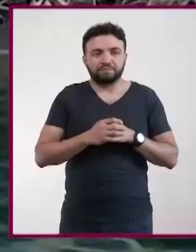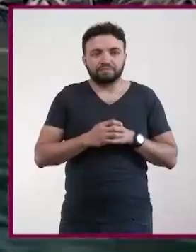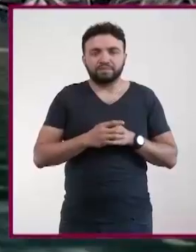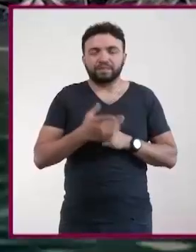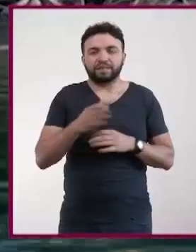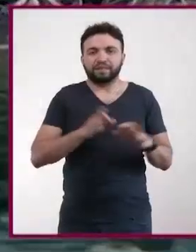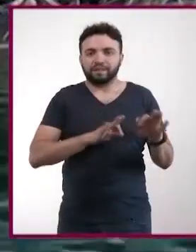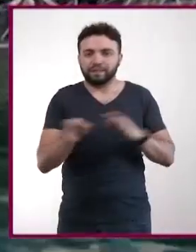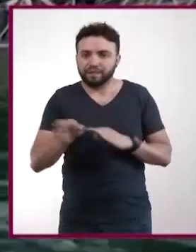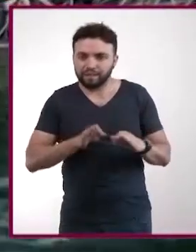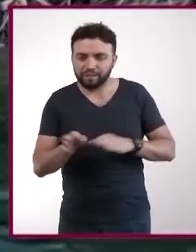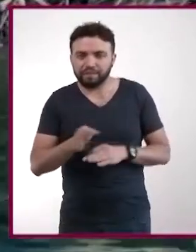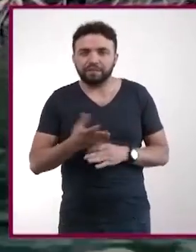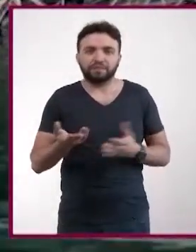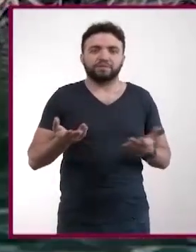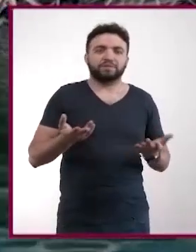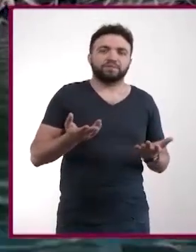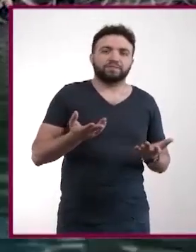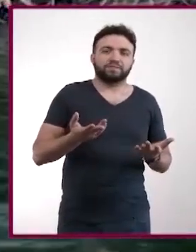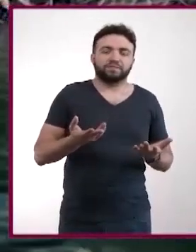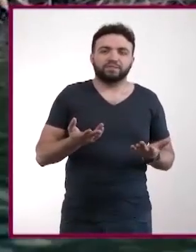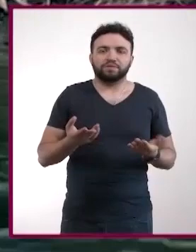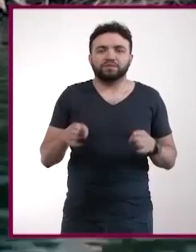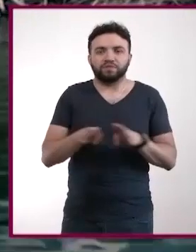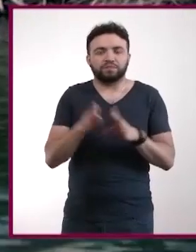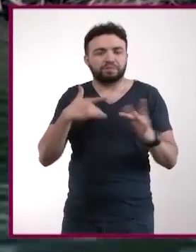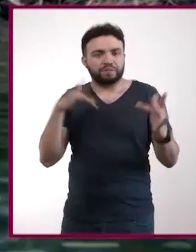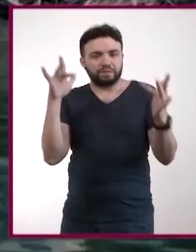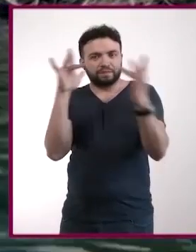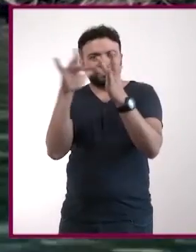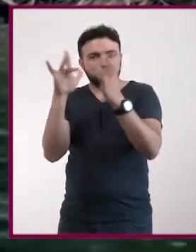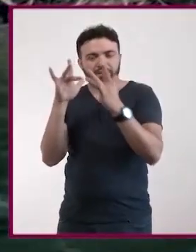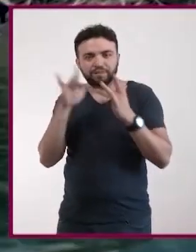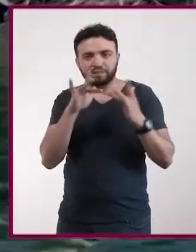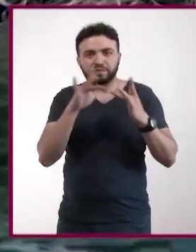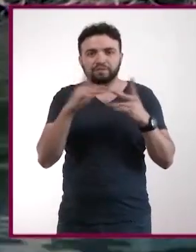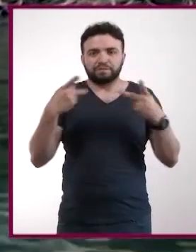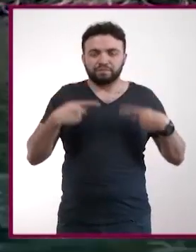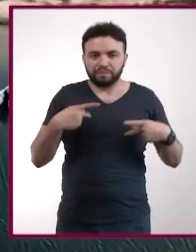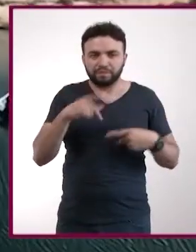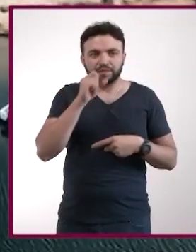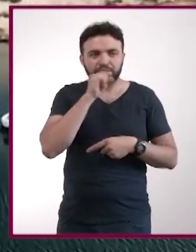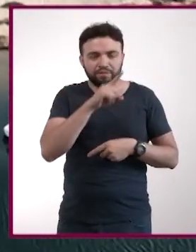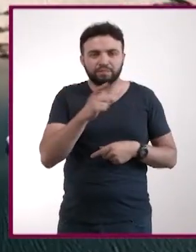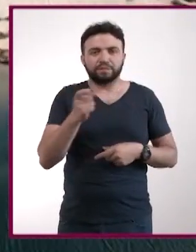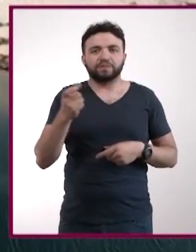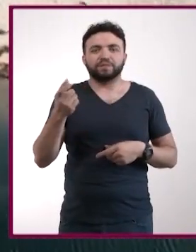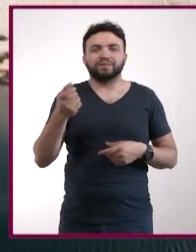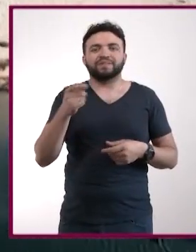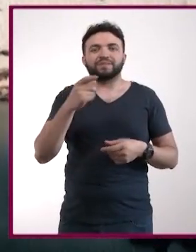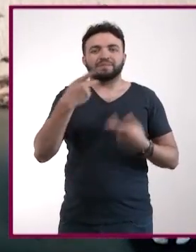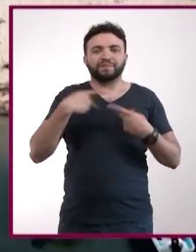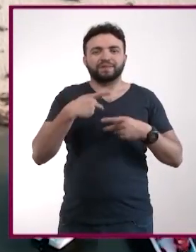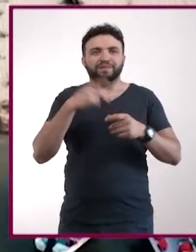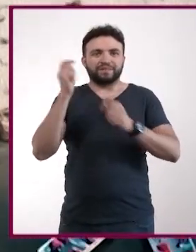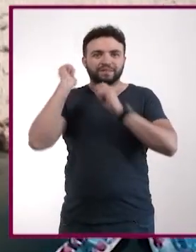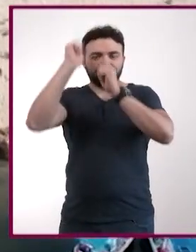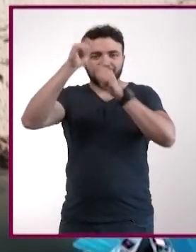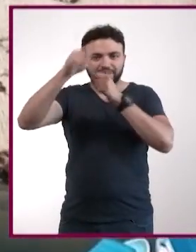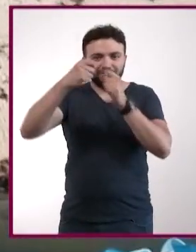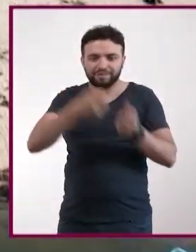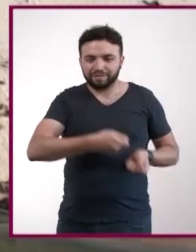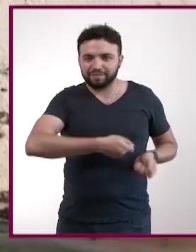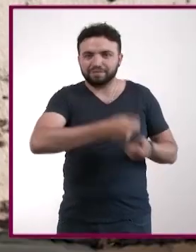De trabajo y de contacto con la gente también, con los pescadores, que al principio pues, me veían de lejos y como, ¿qué es